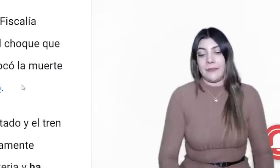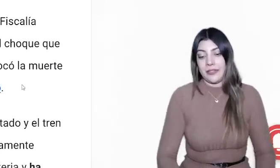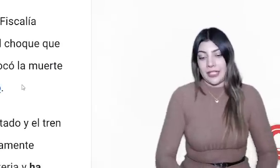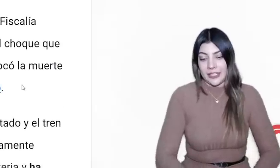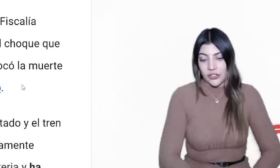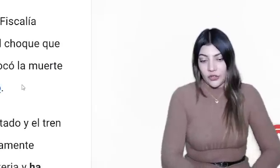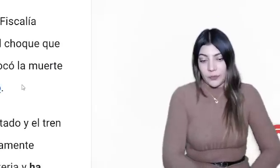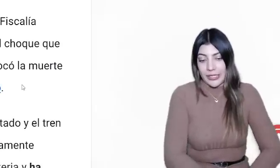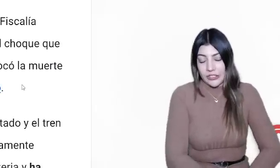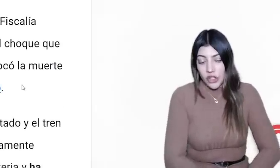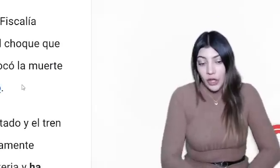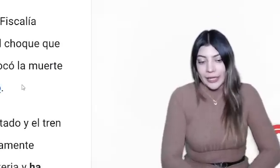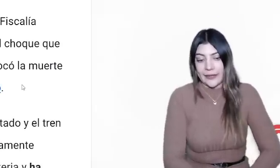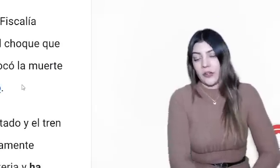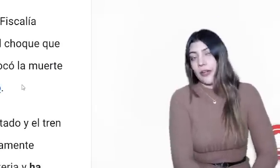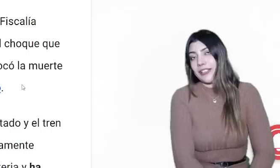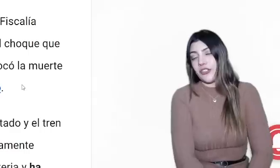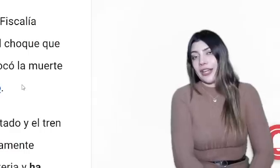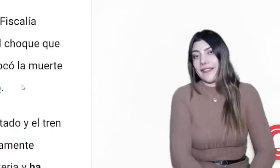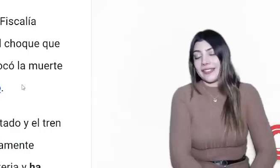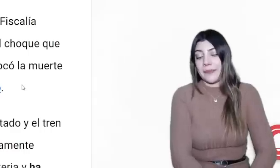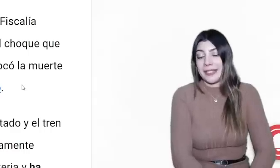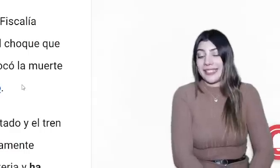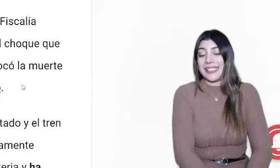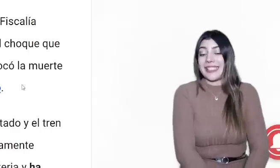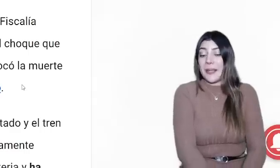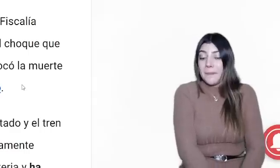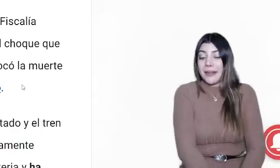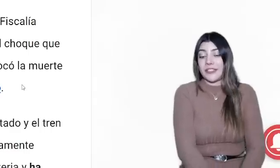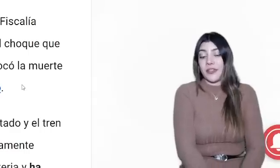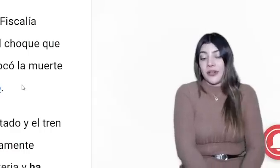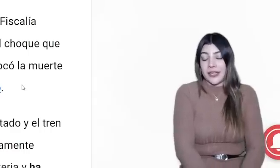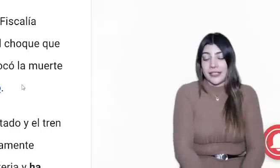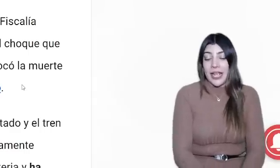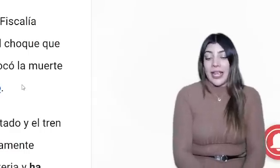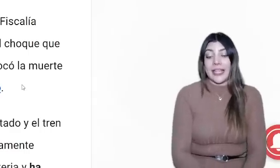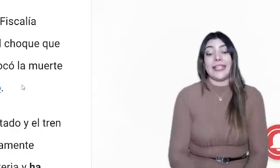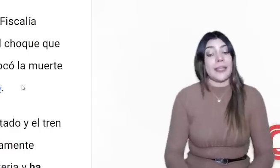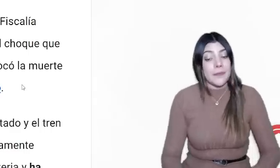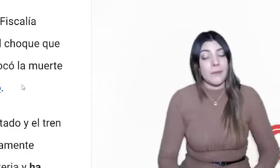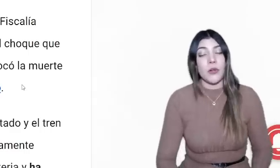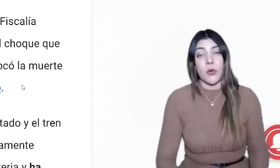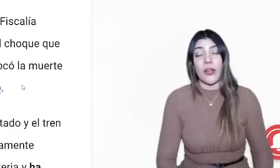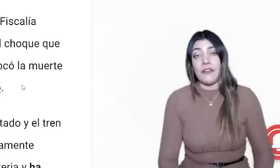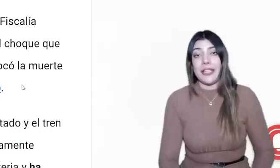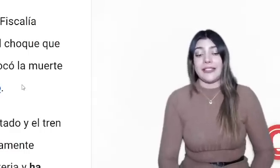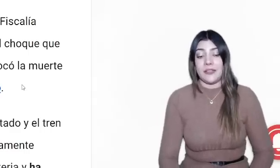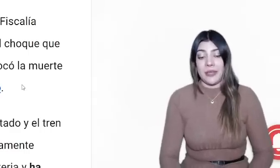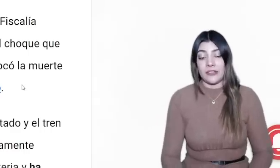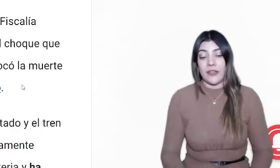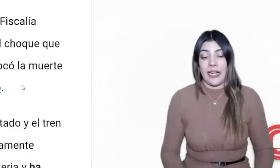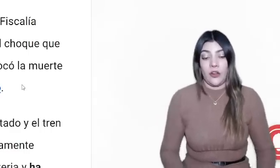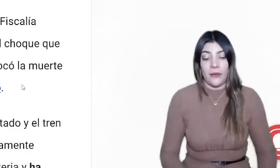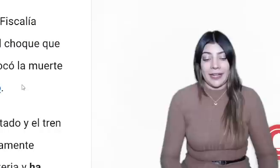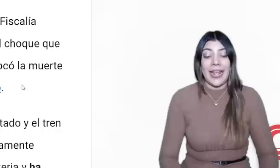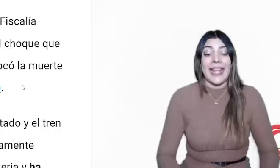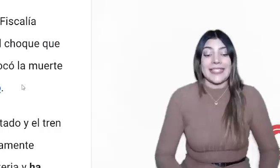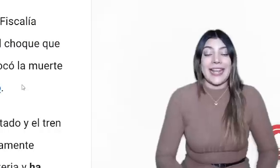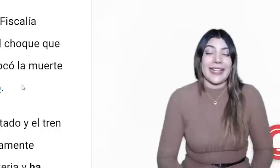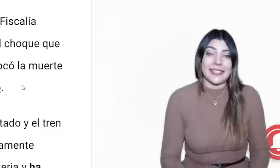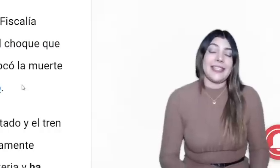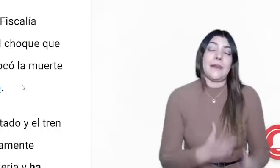parte de la investigación por el choque que dejó lesionadas a más de 100 personas y que también provocó el fallecimiento de la